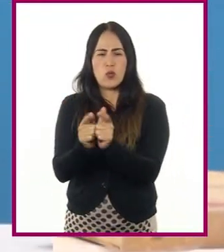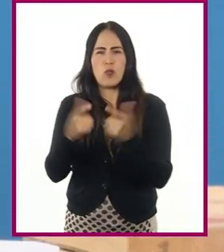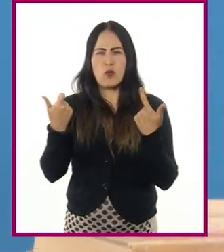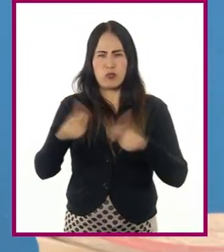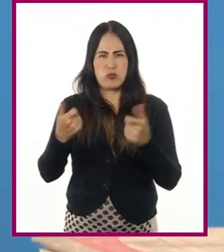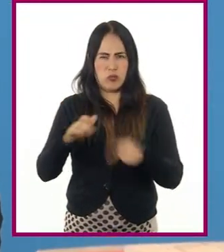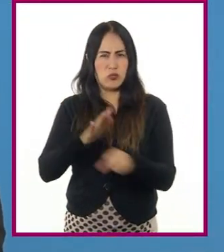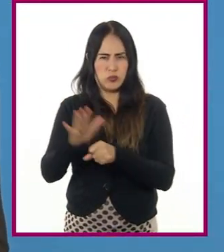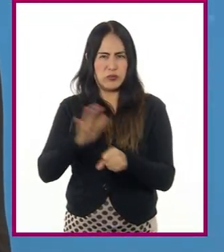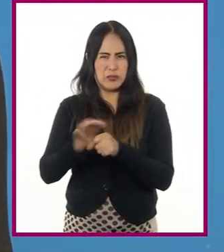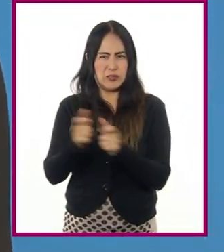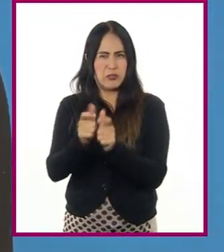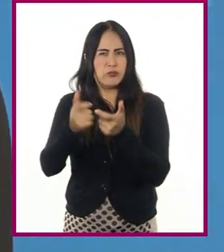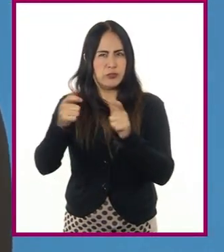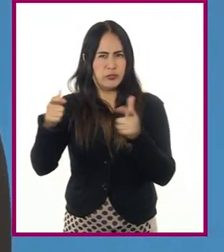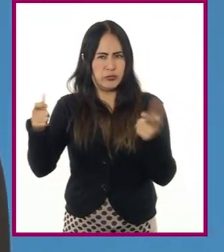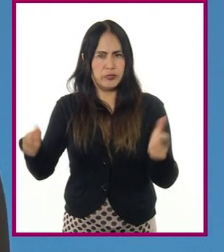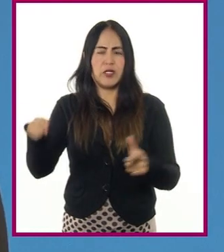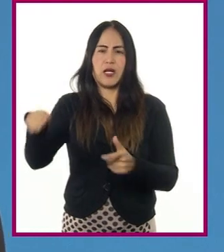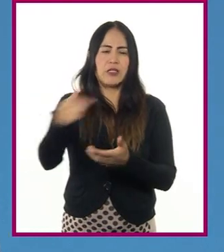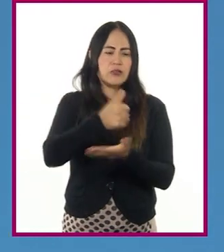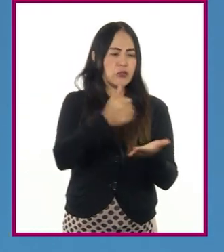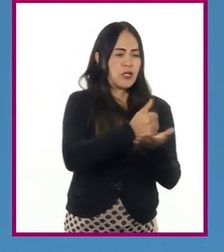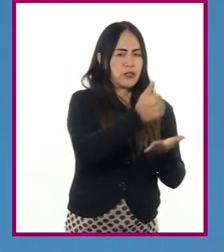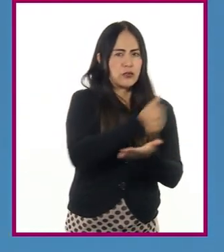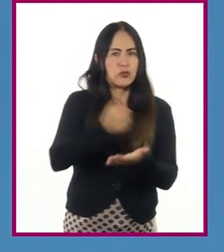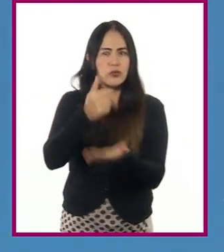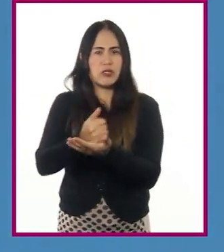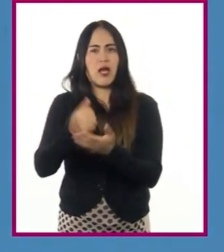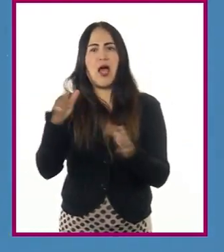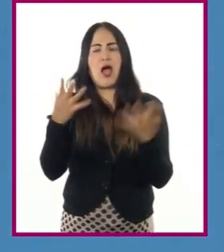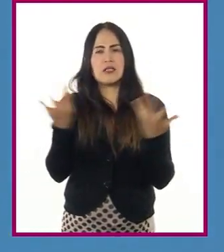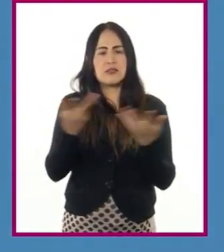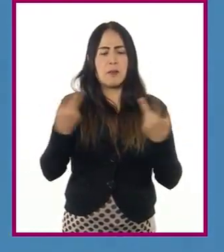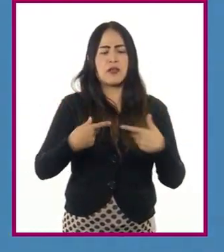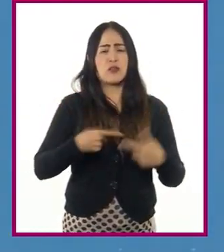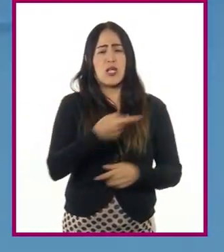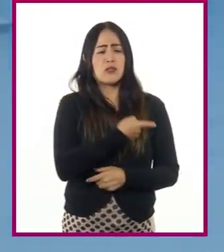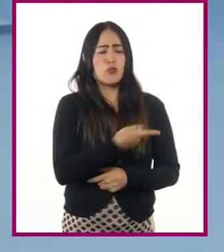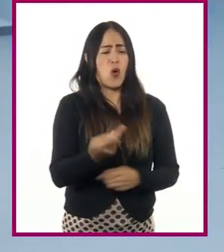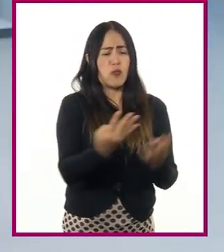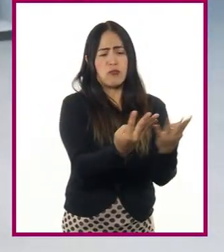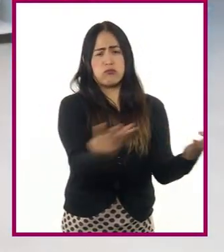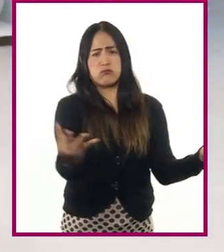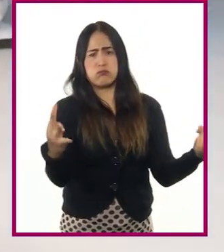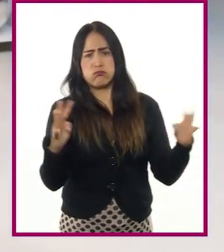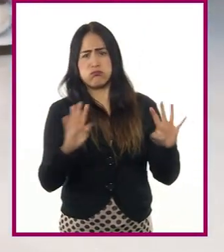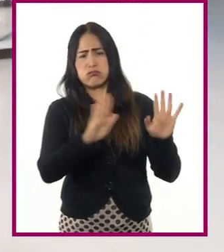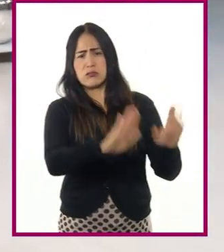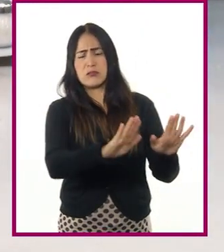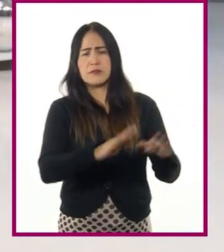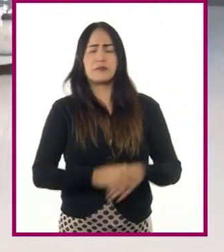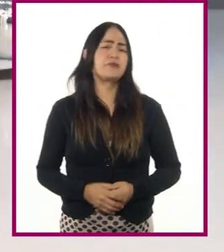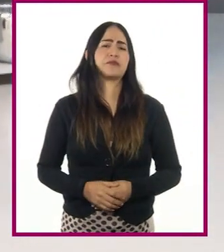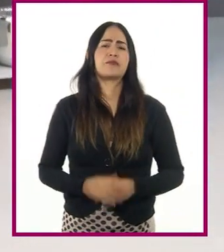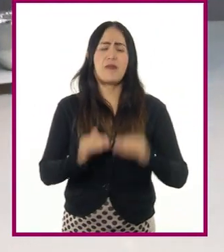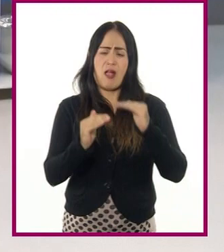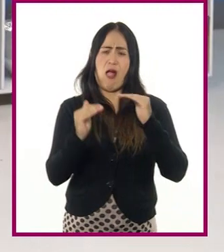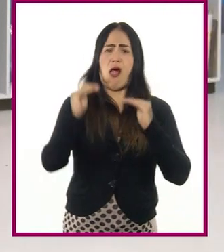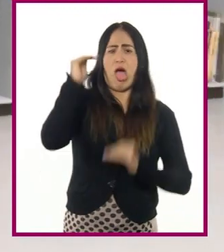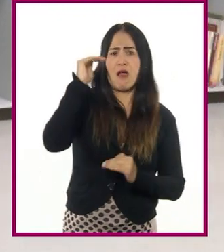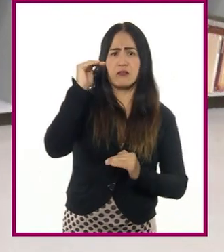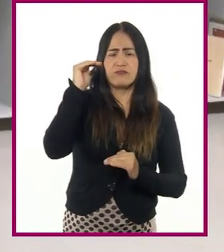las ciudades empezaron a formarse enormes cinturones de migrantes pobres. La desigualdad era por ello